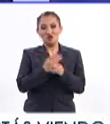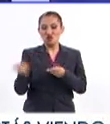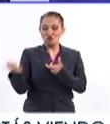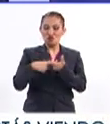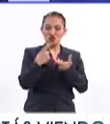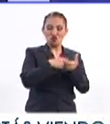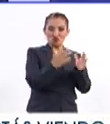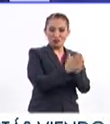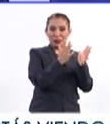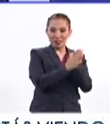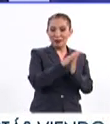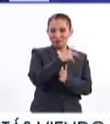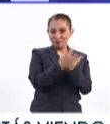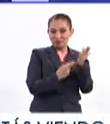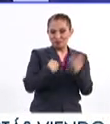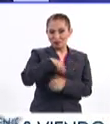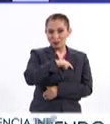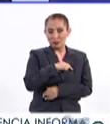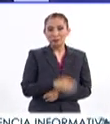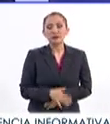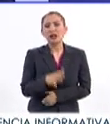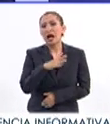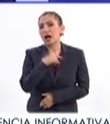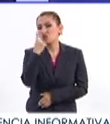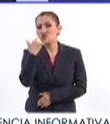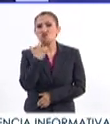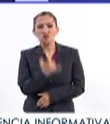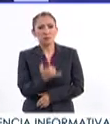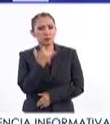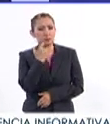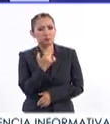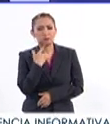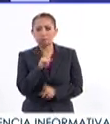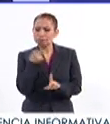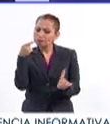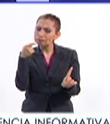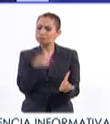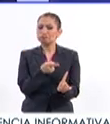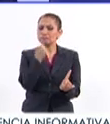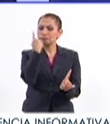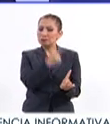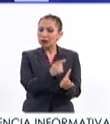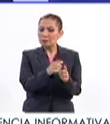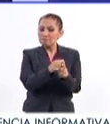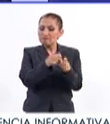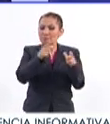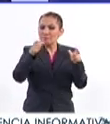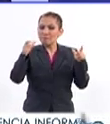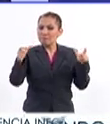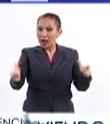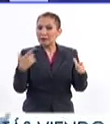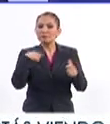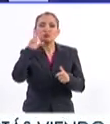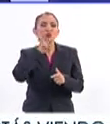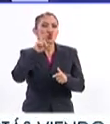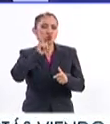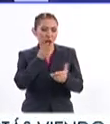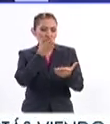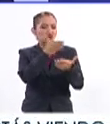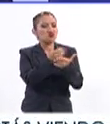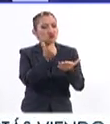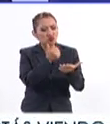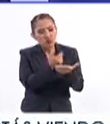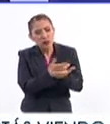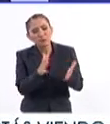mundial participando en los programas de FIRST. Hay un esfuerzo muy dirigido a incrementar la participación de las